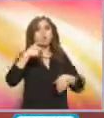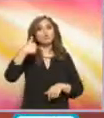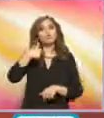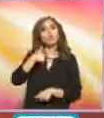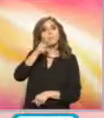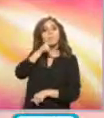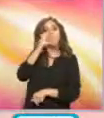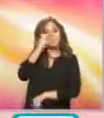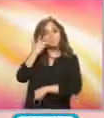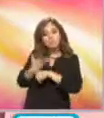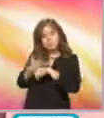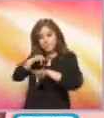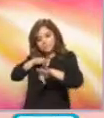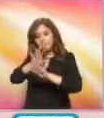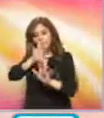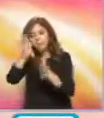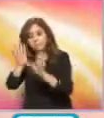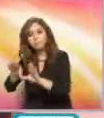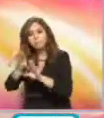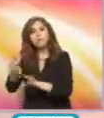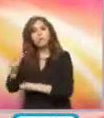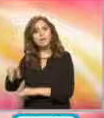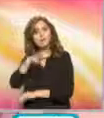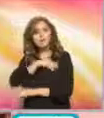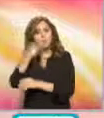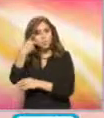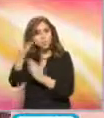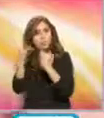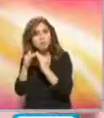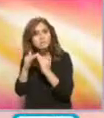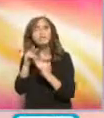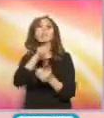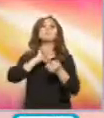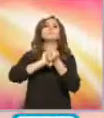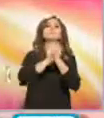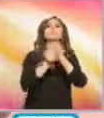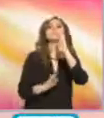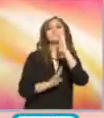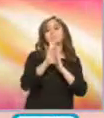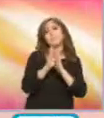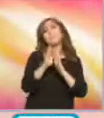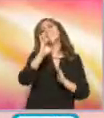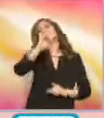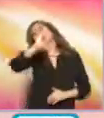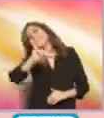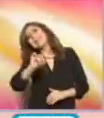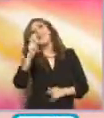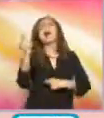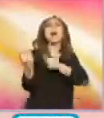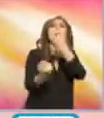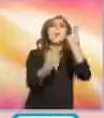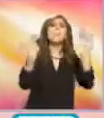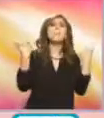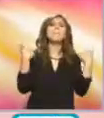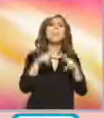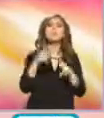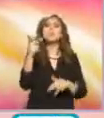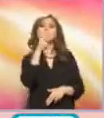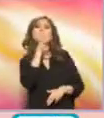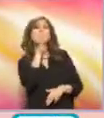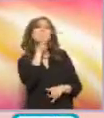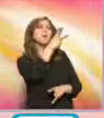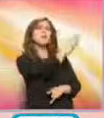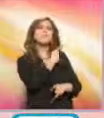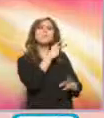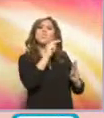avanza muchísimo más rápido. Que sí, que habrá maestros que te caigan mejor que otros, que aquel profesor, porque hay que decir que